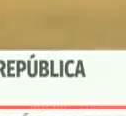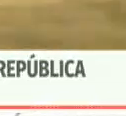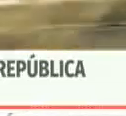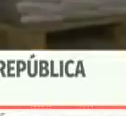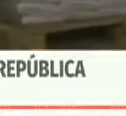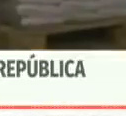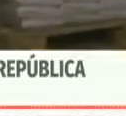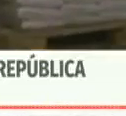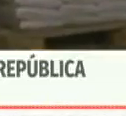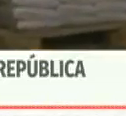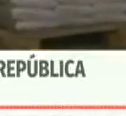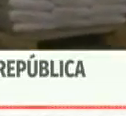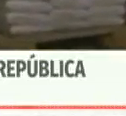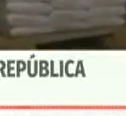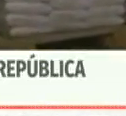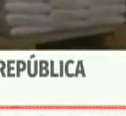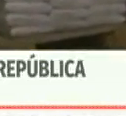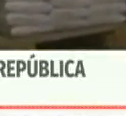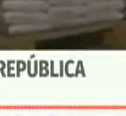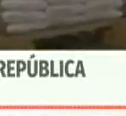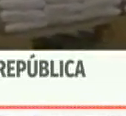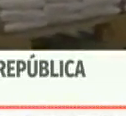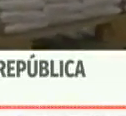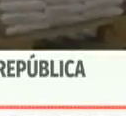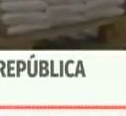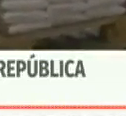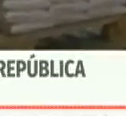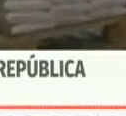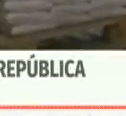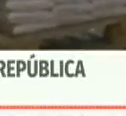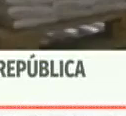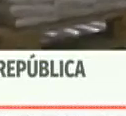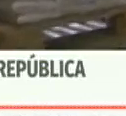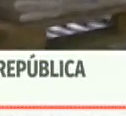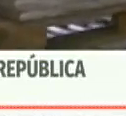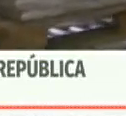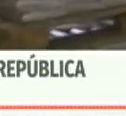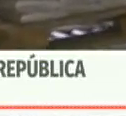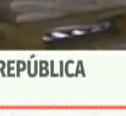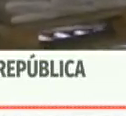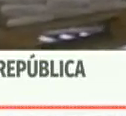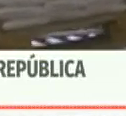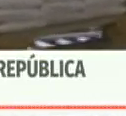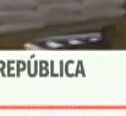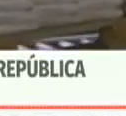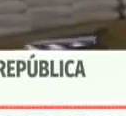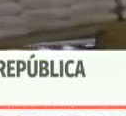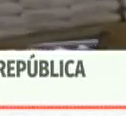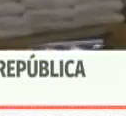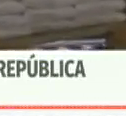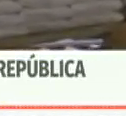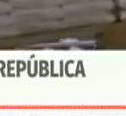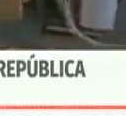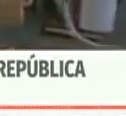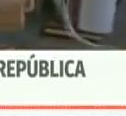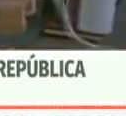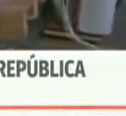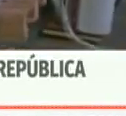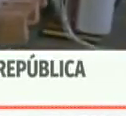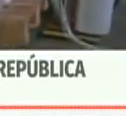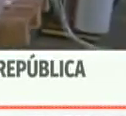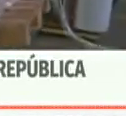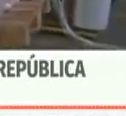Venezuela tenga sus pastas. Y un porcentaje alto de pastas que llegan en la caja